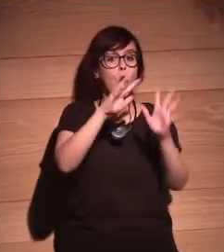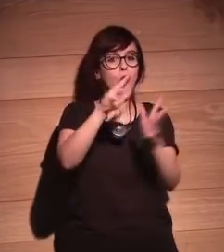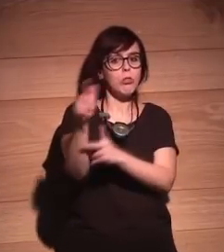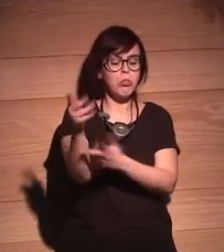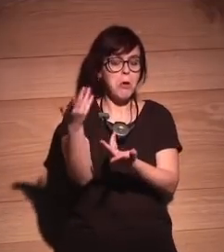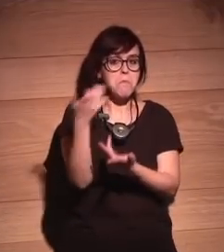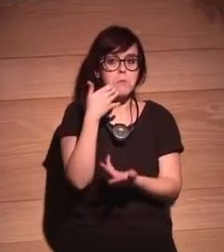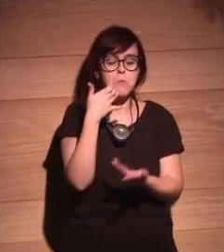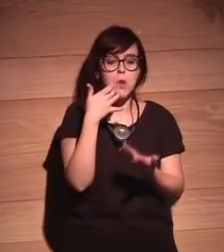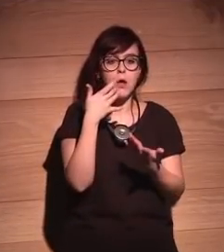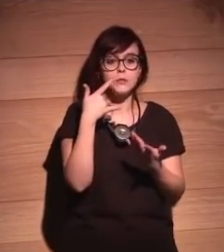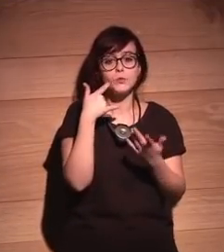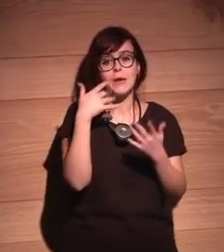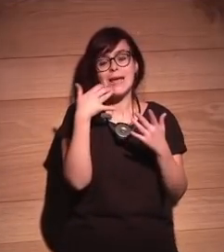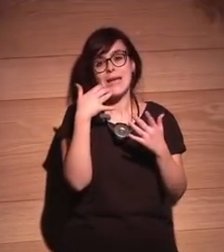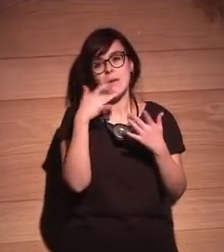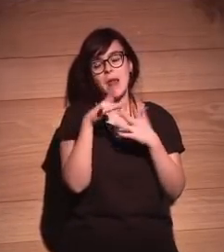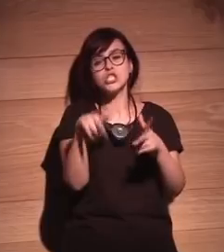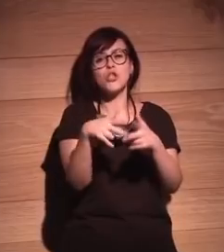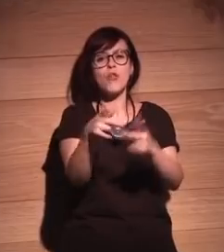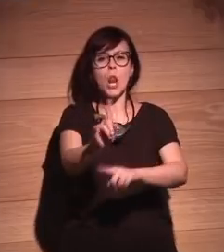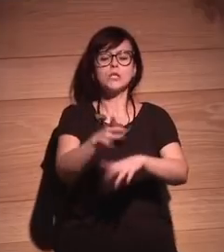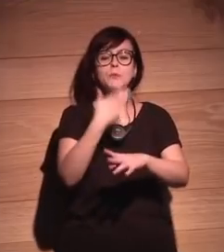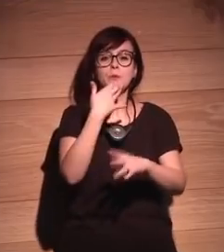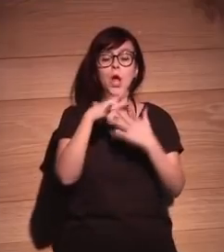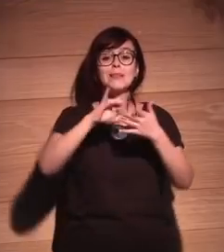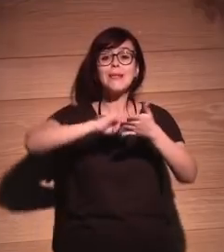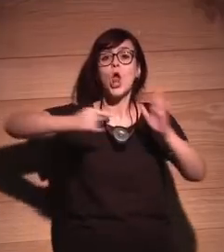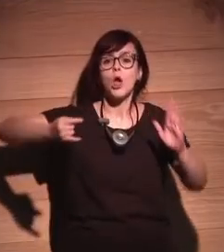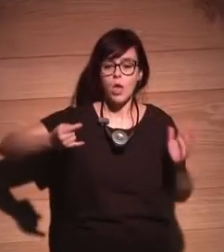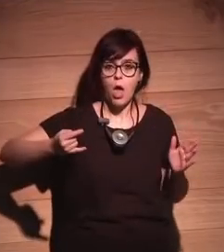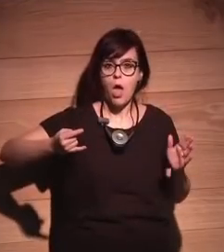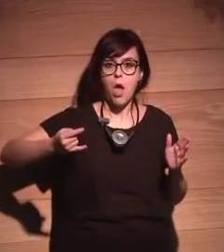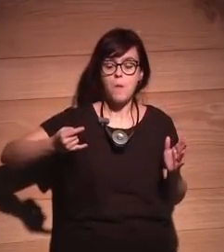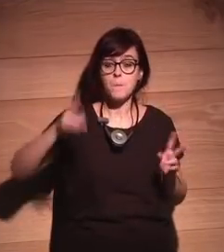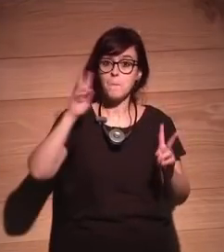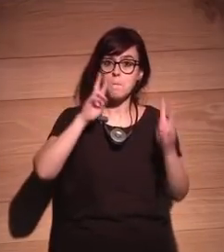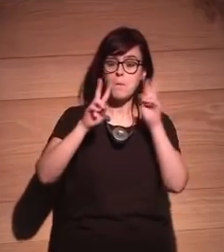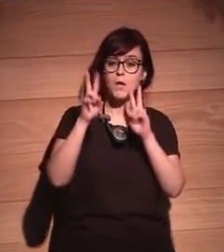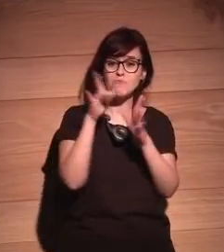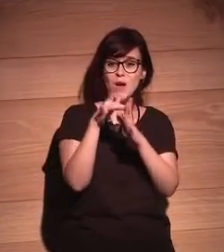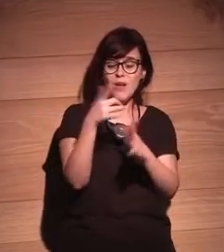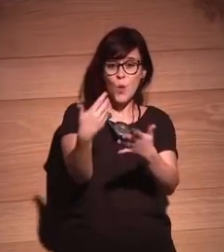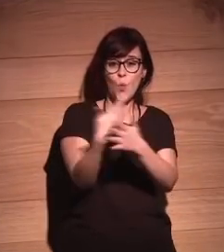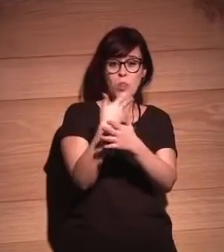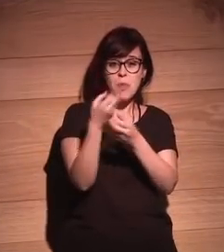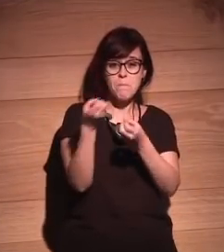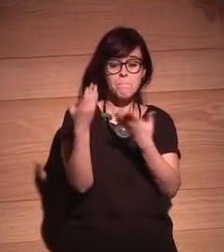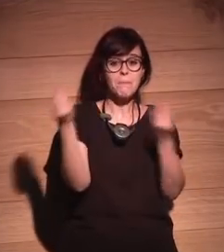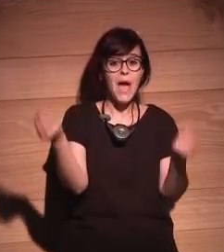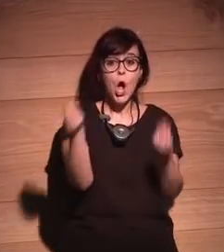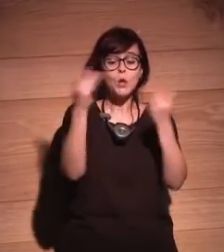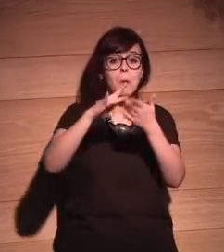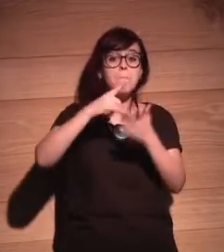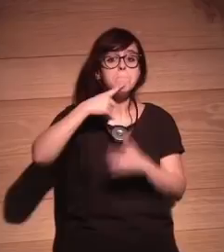noticias, bueno, este no es un tema a lo mejor tan social, pero noticias sobre tecnología, es que posiblemente quien mejor te las da es un